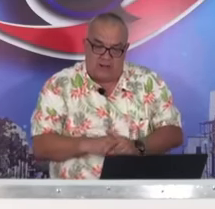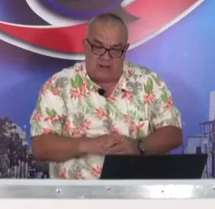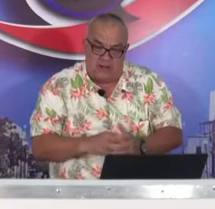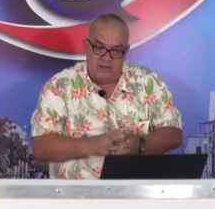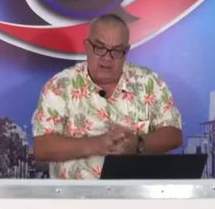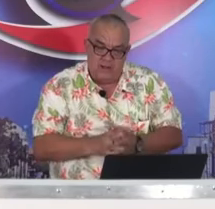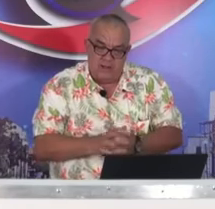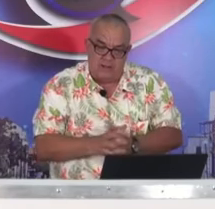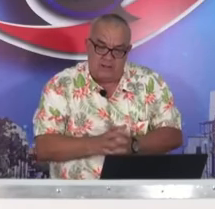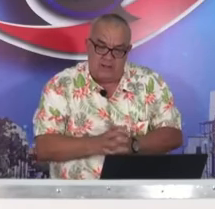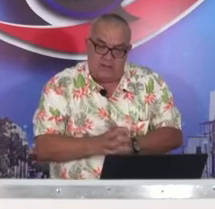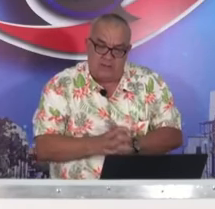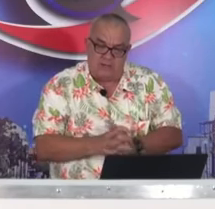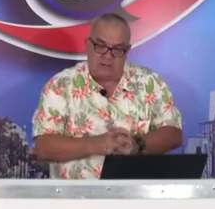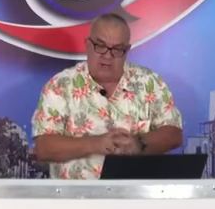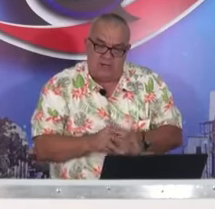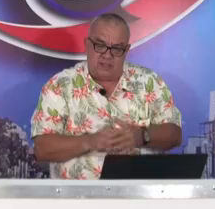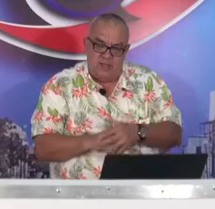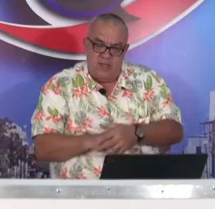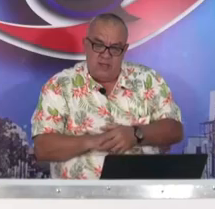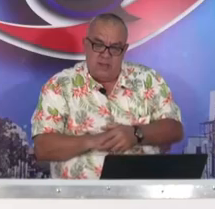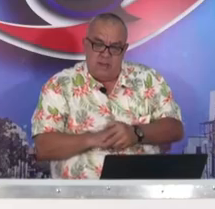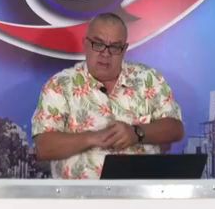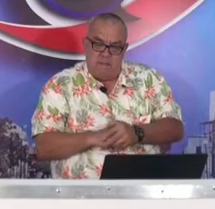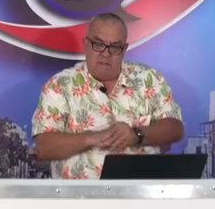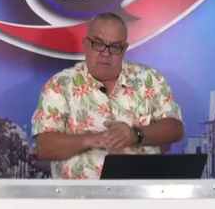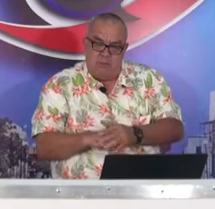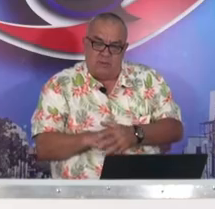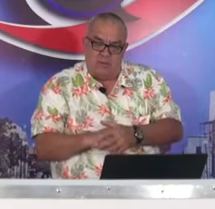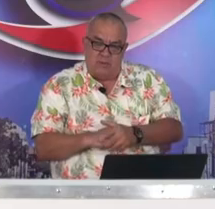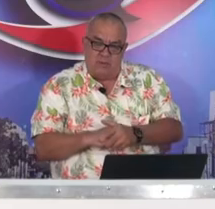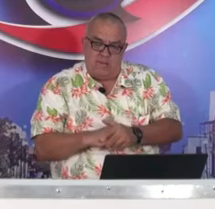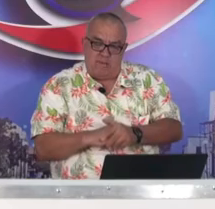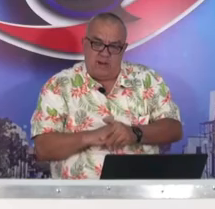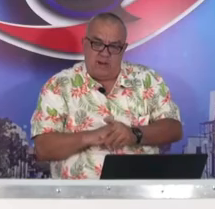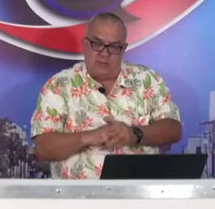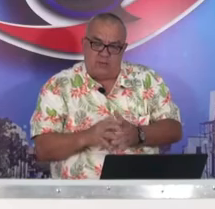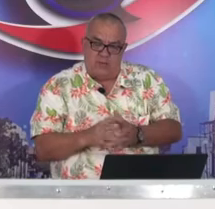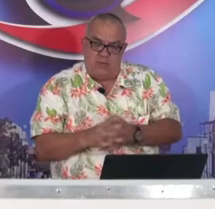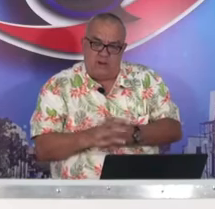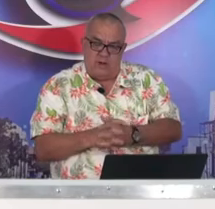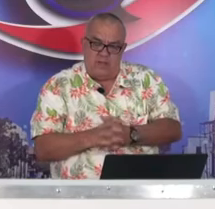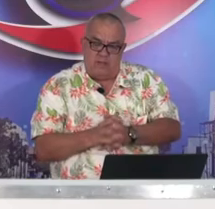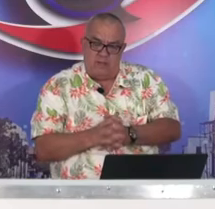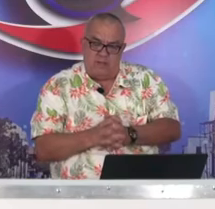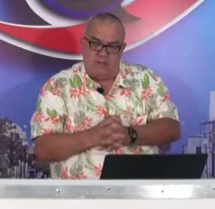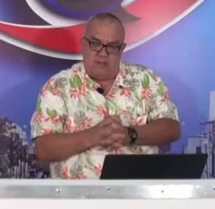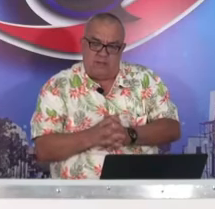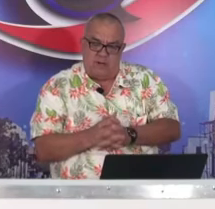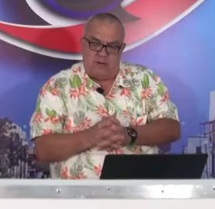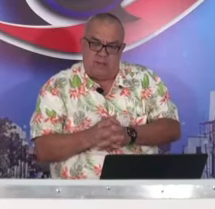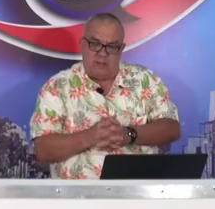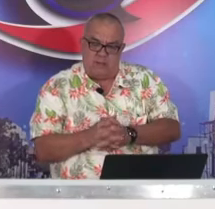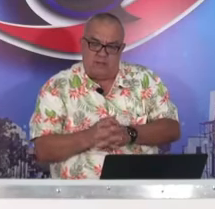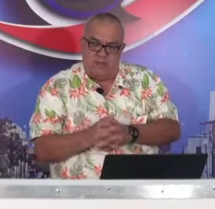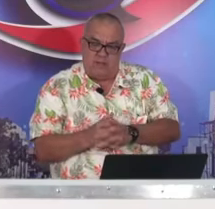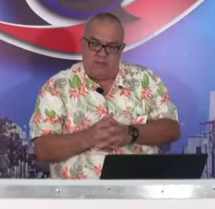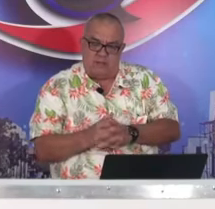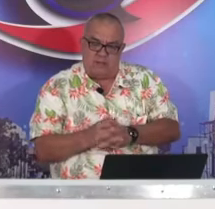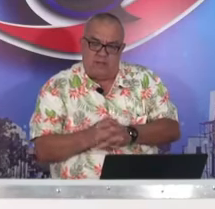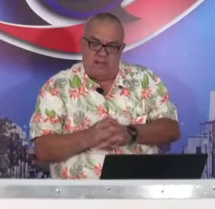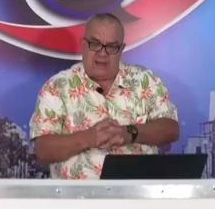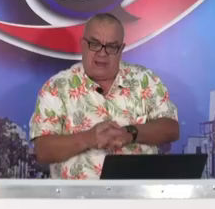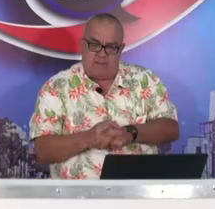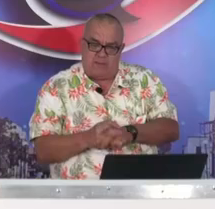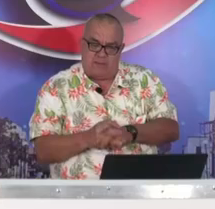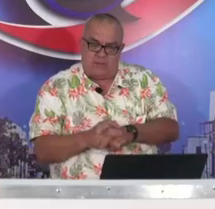respeto para... Dice Mauricio Rosales, J.B. Rola, párele de sufrir, la Lore ya pidió más varo a la federación y con